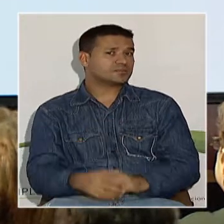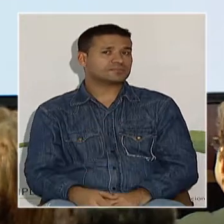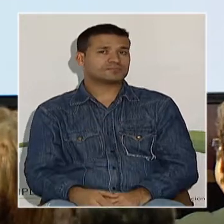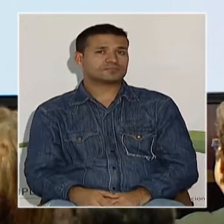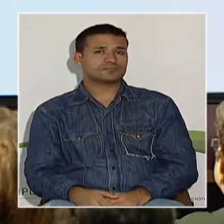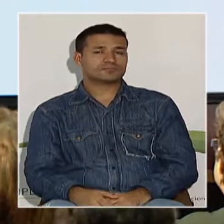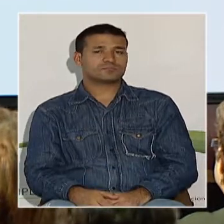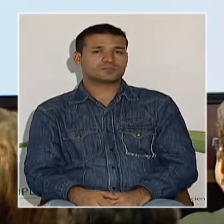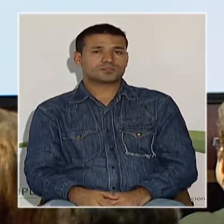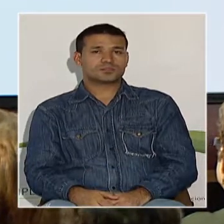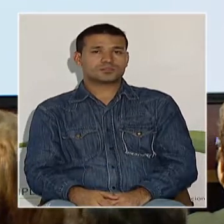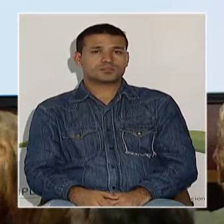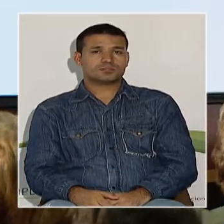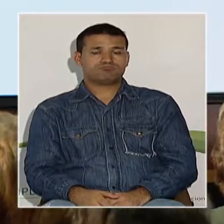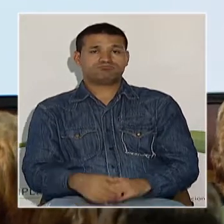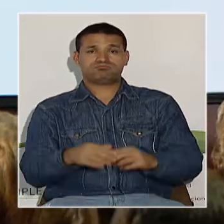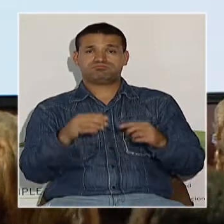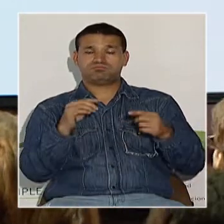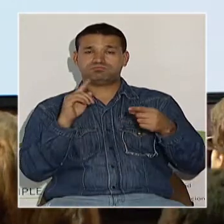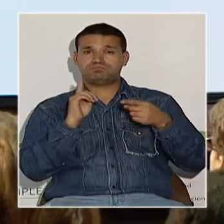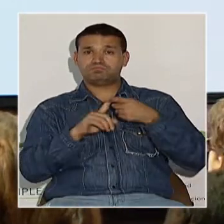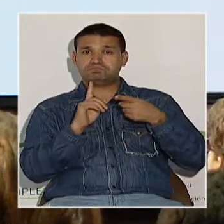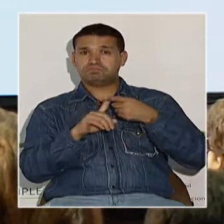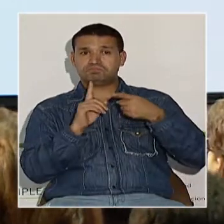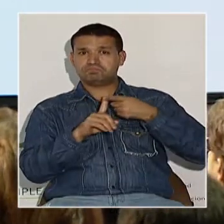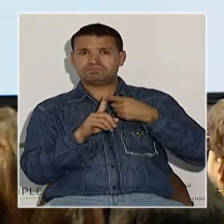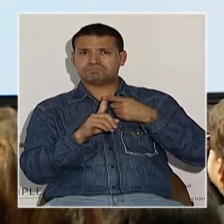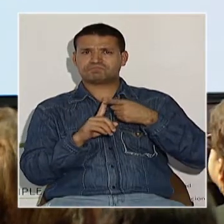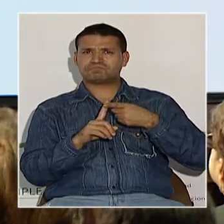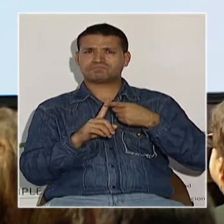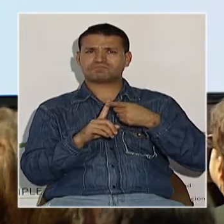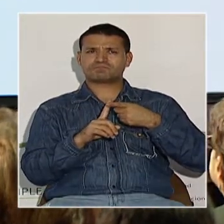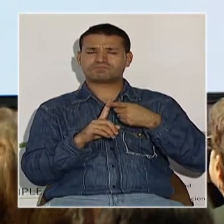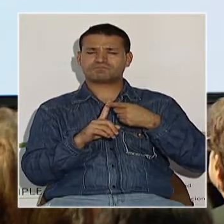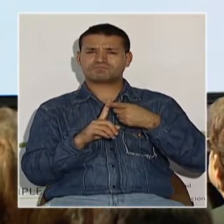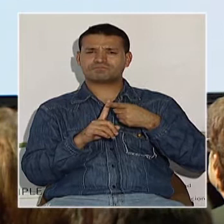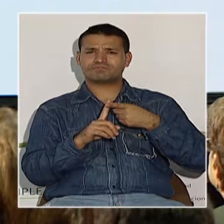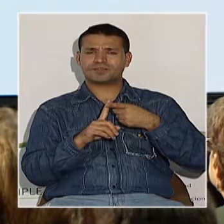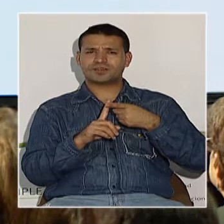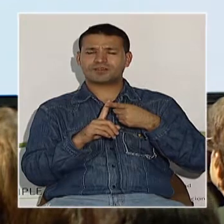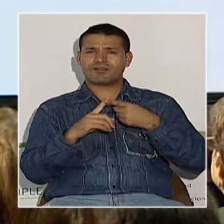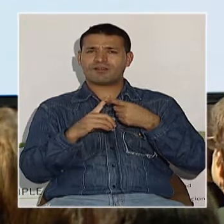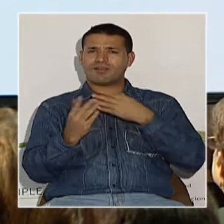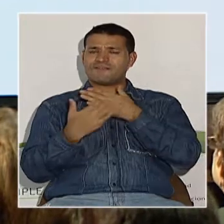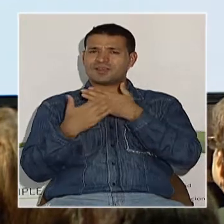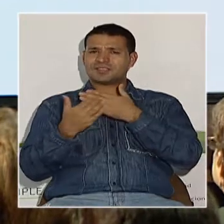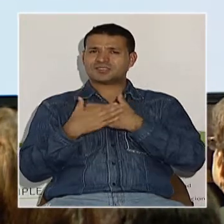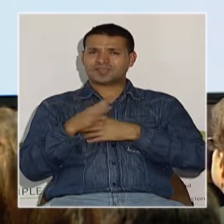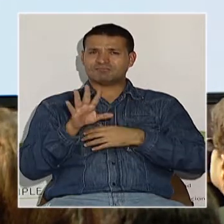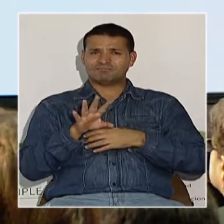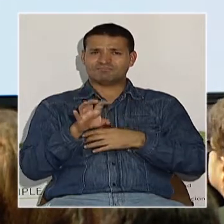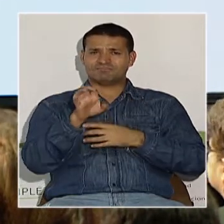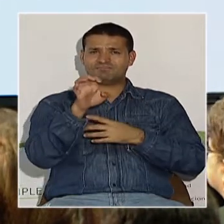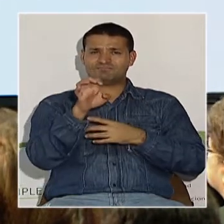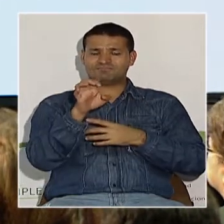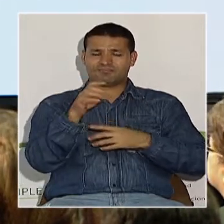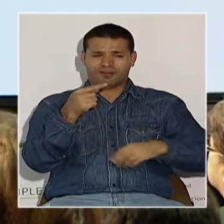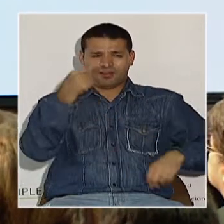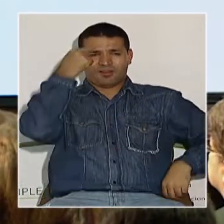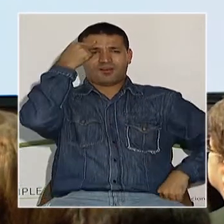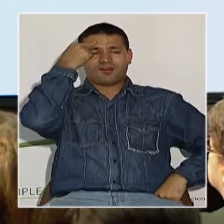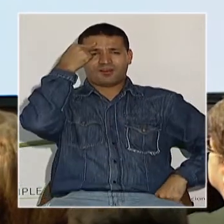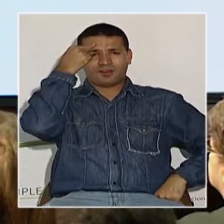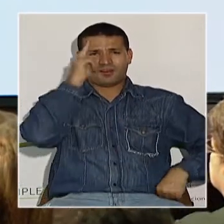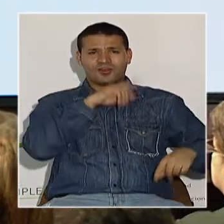Lo primero que pasa en el mundo de un paciente que le dicen que tiene esta palabra tan compleja, que hay veces he tenido pacientes que me